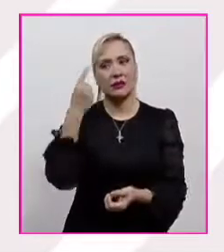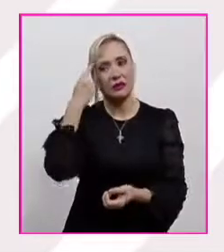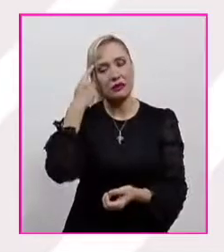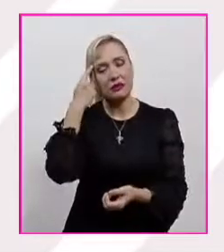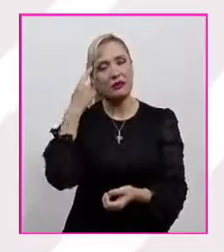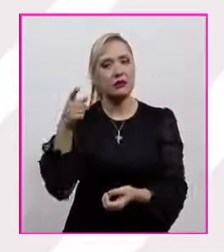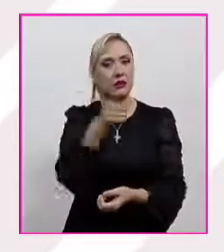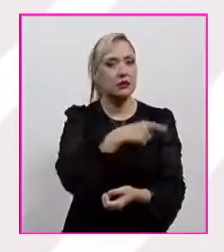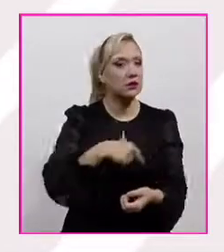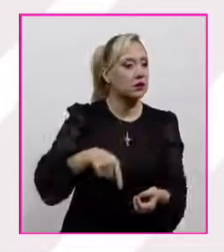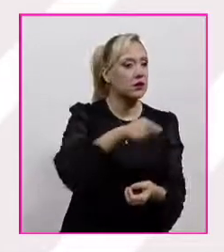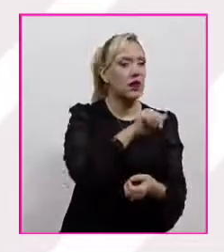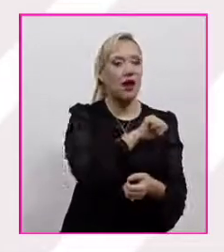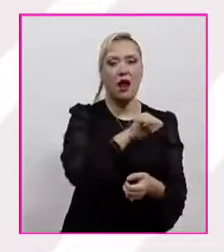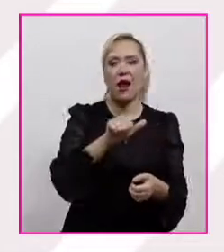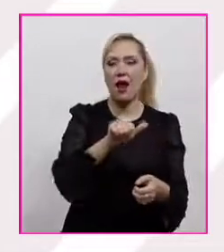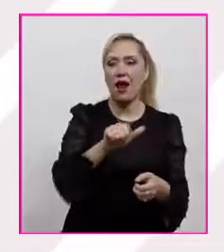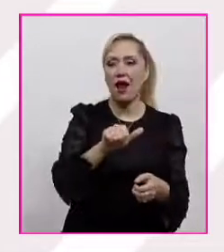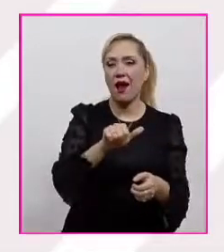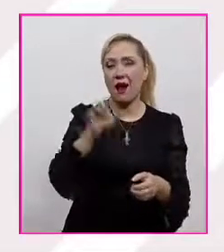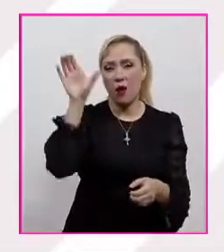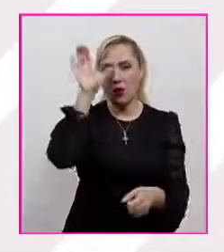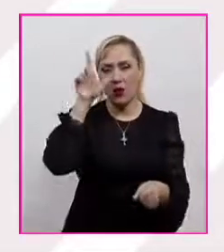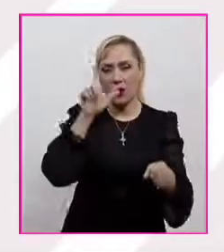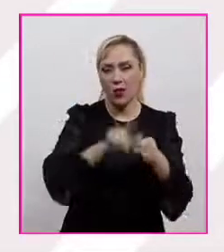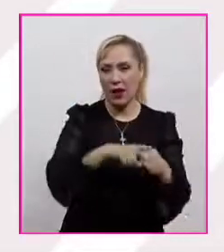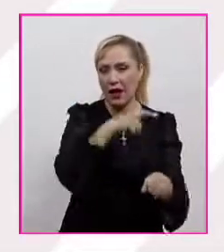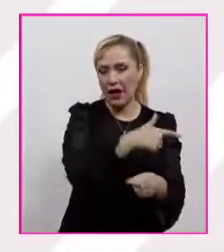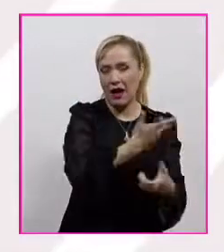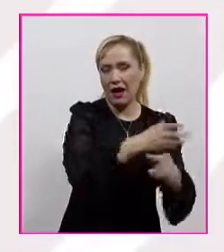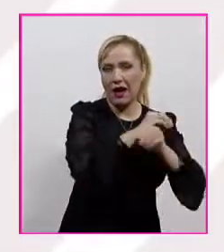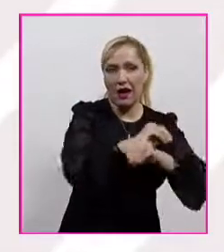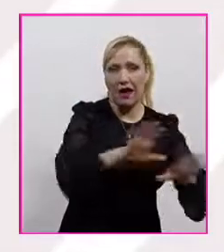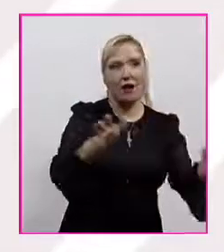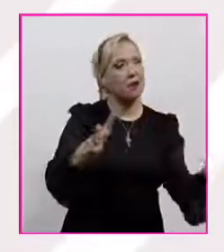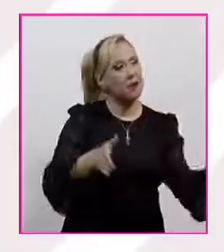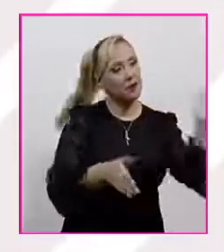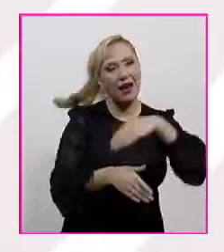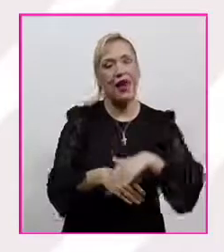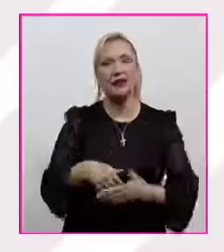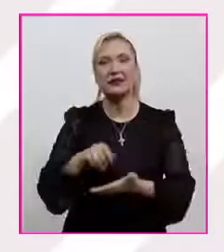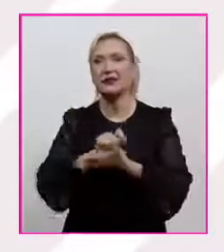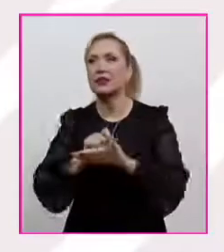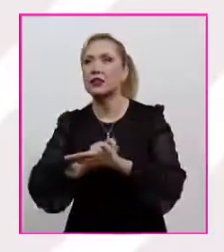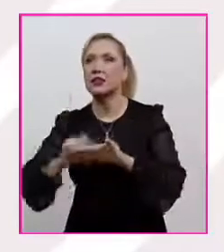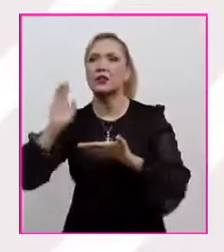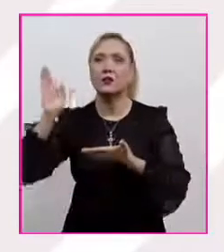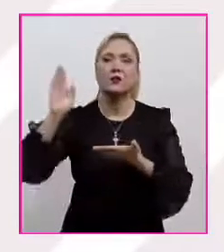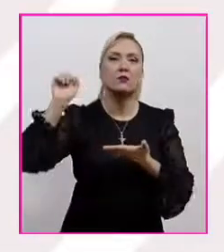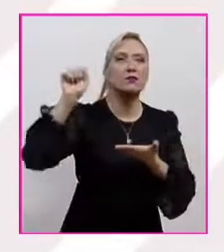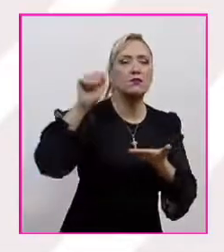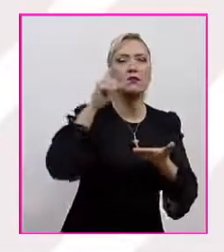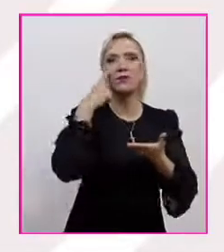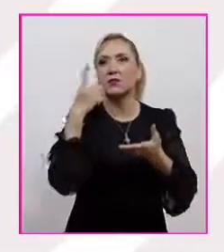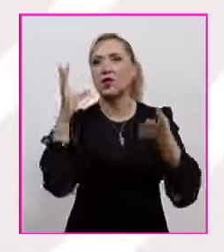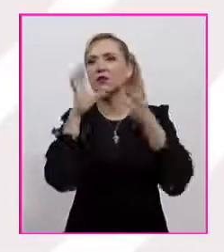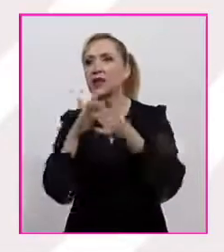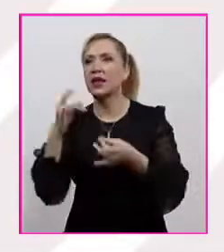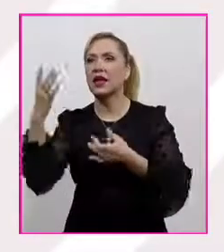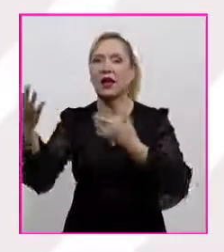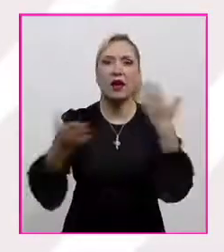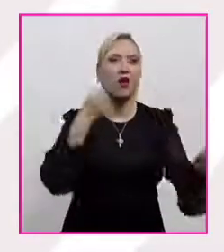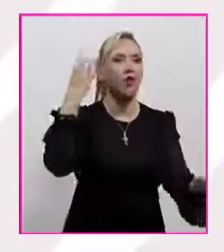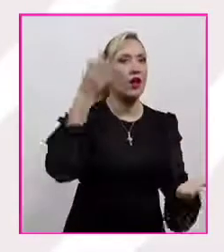promotoras interculturales de llevar, de salir a estos espacios públicos, a las calles donde sabemos que